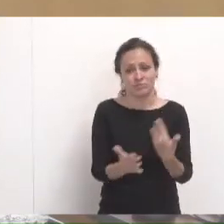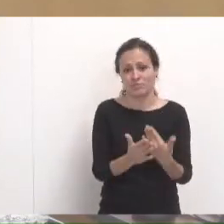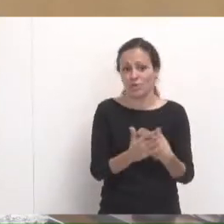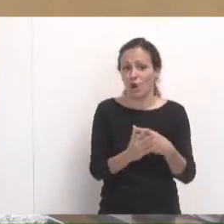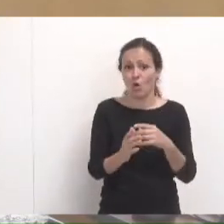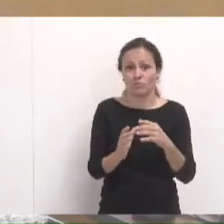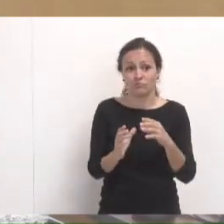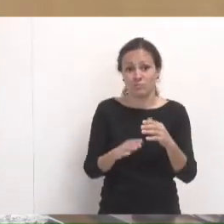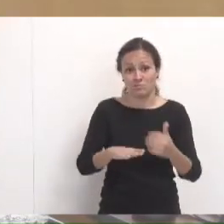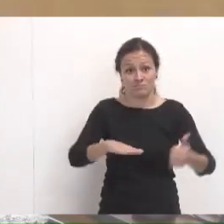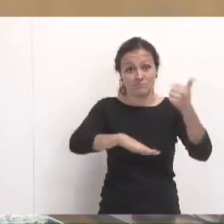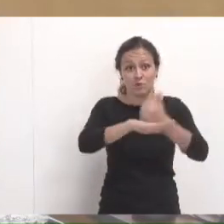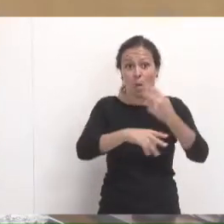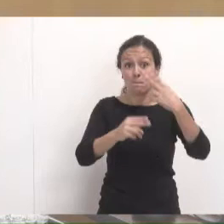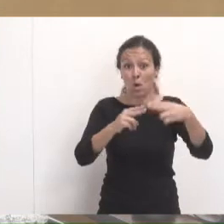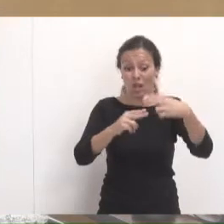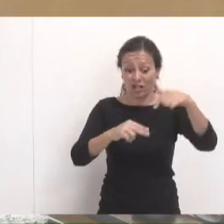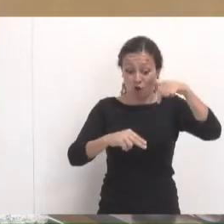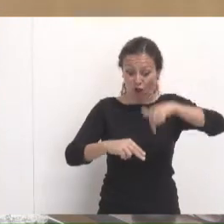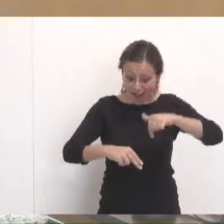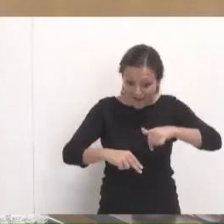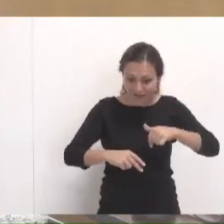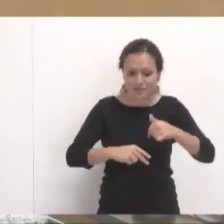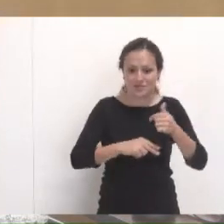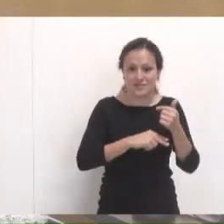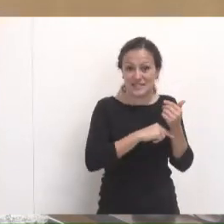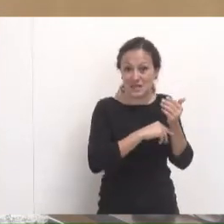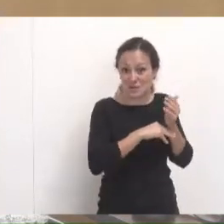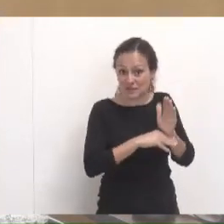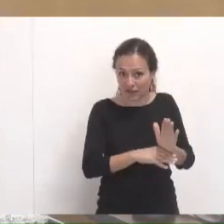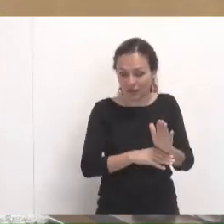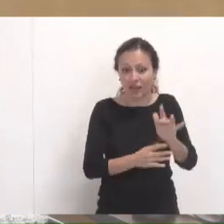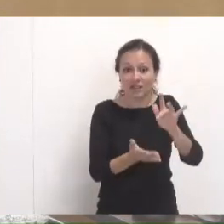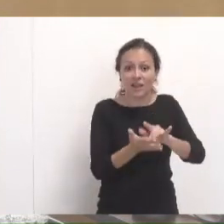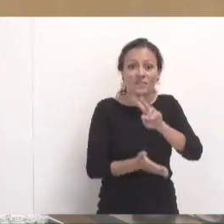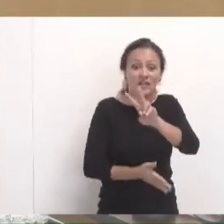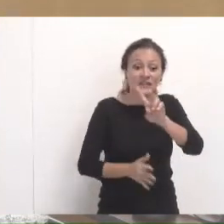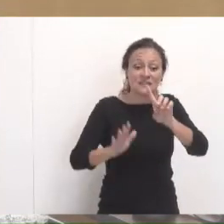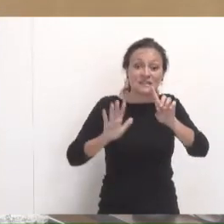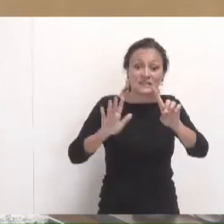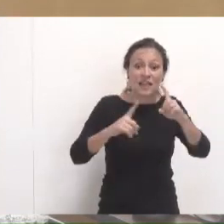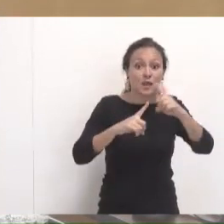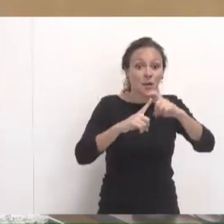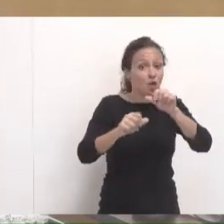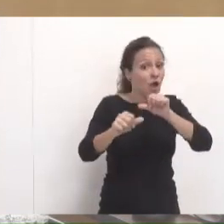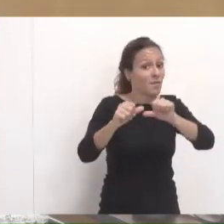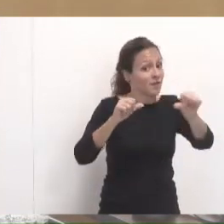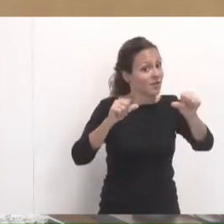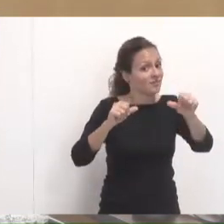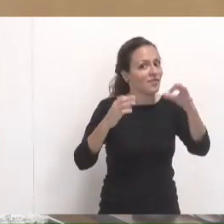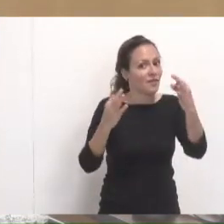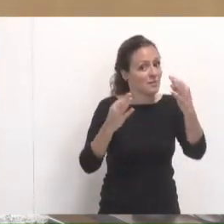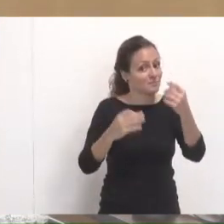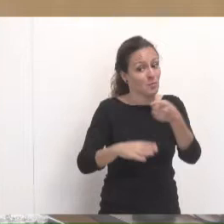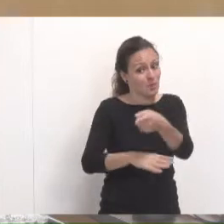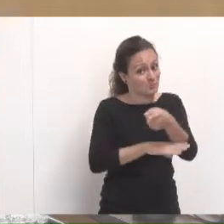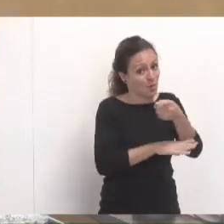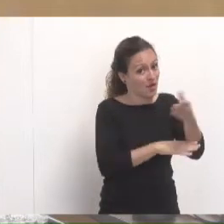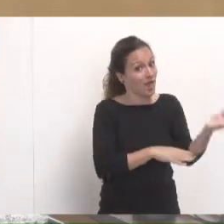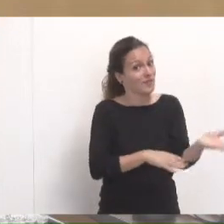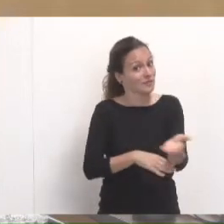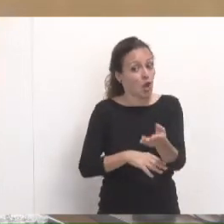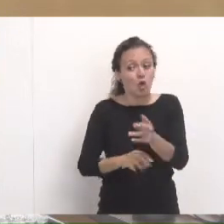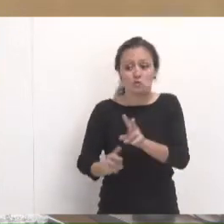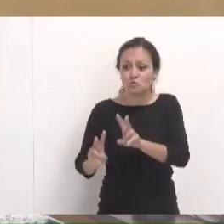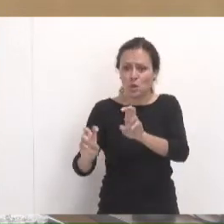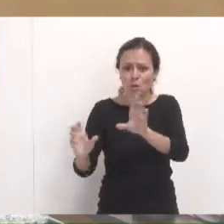puedan estar representadas en este Cabildo después del 26 de mayo, las nuevas que puedan entrar y las que continúen